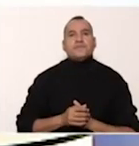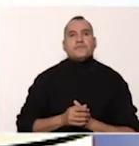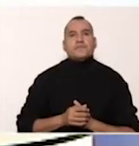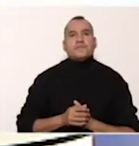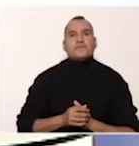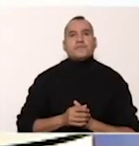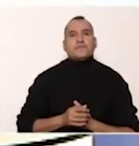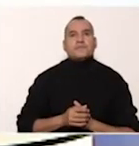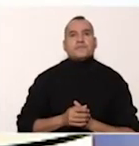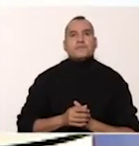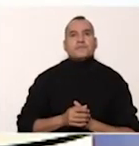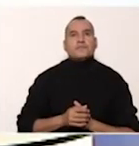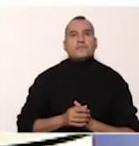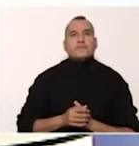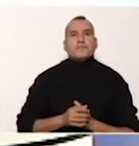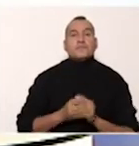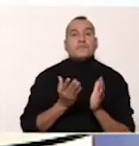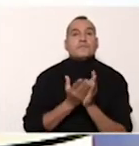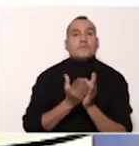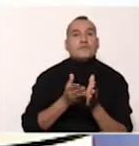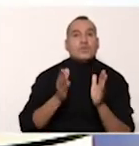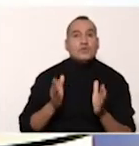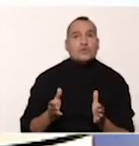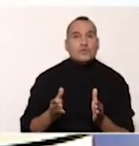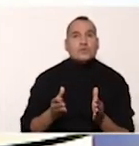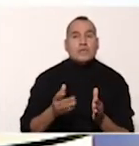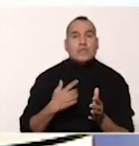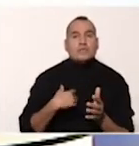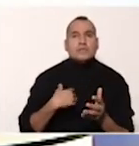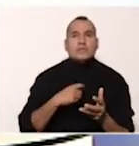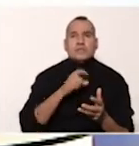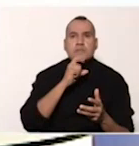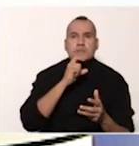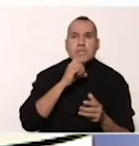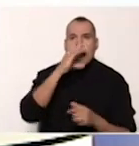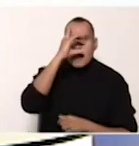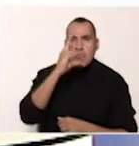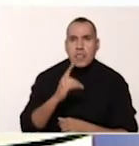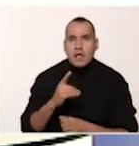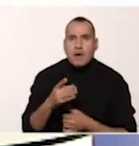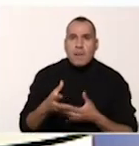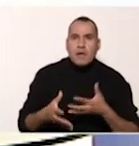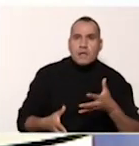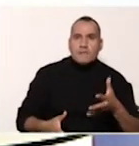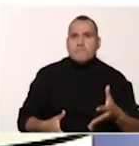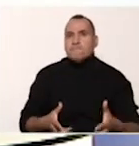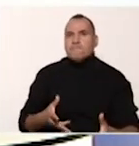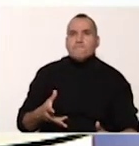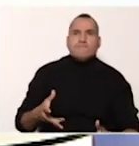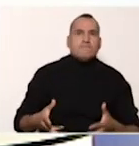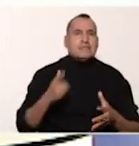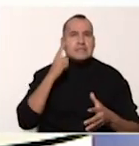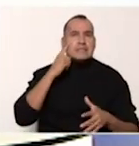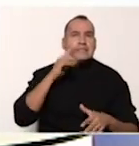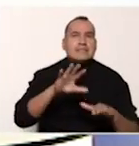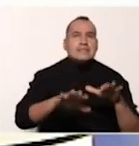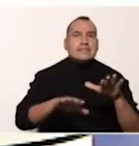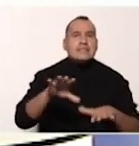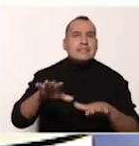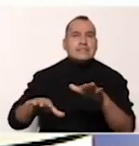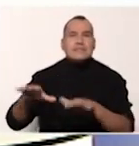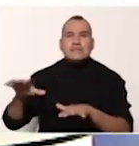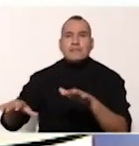que tienen algún tipo de discapacidad motora, dependiendo del nivel de autonomía,